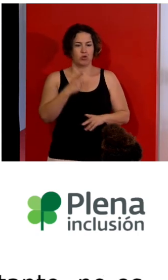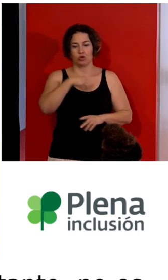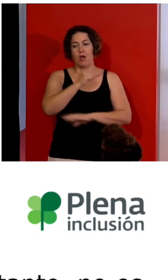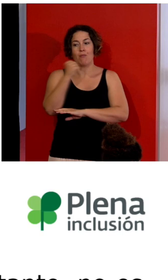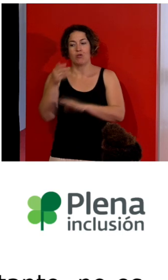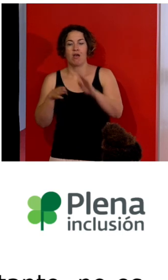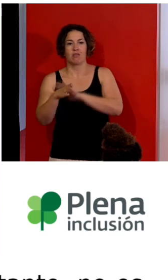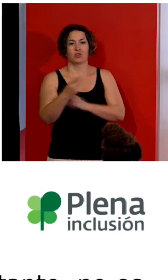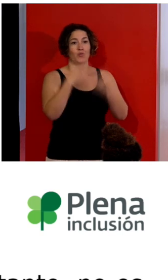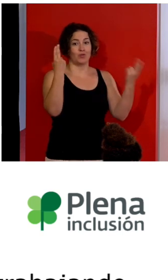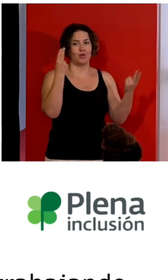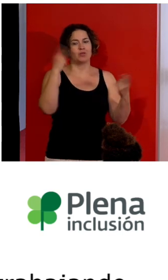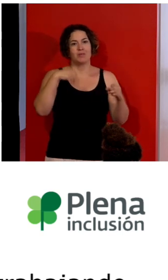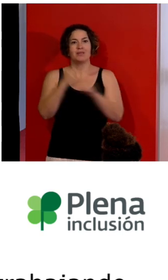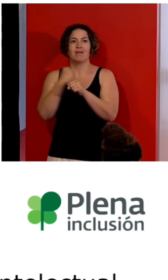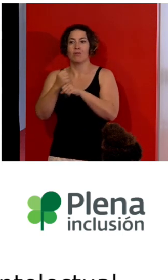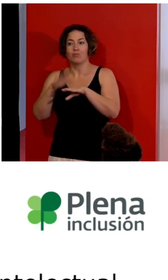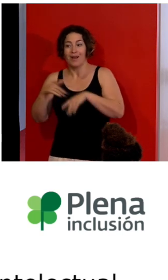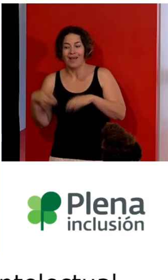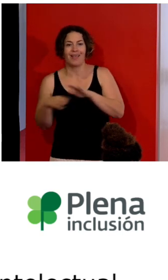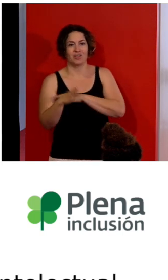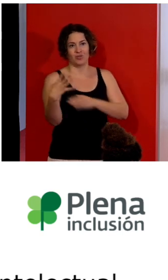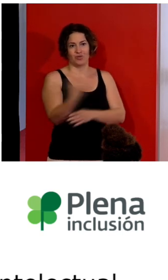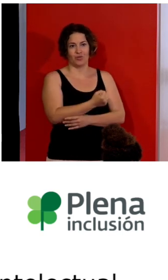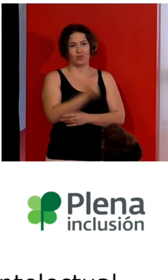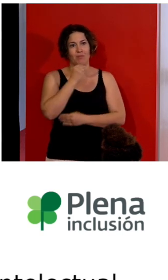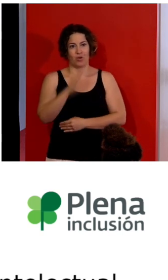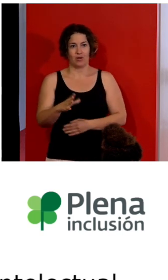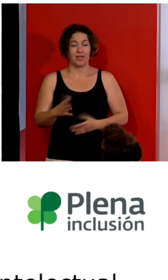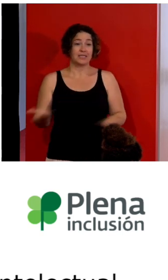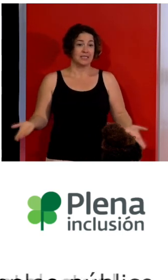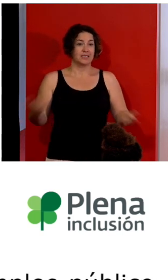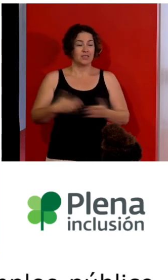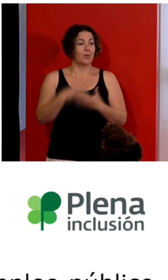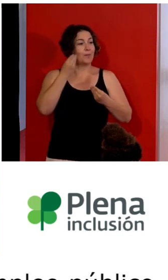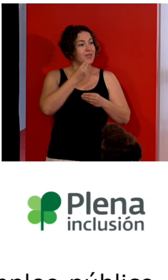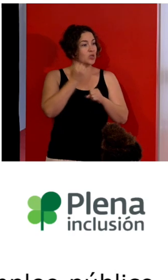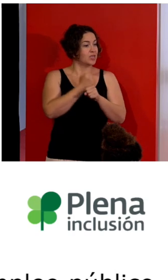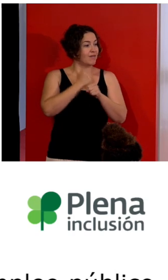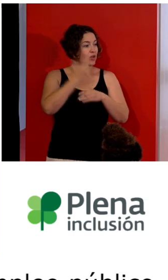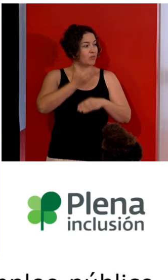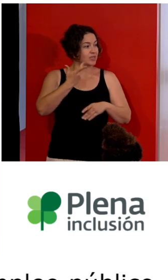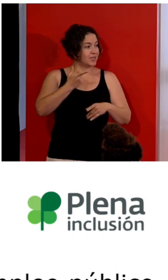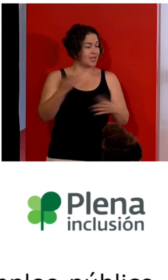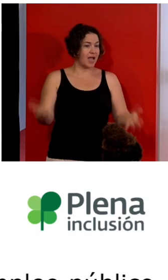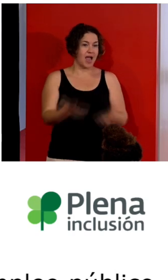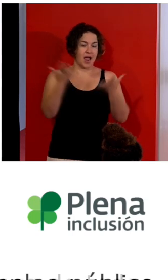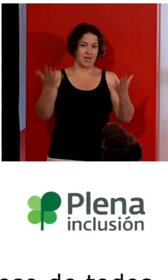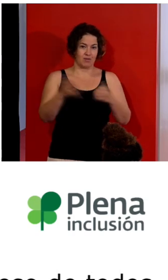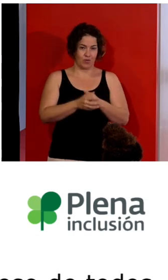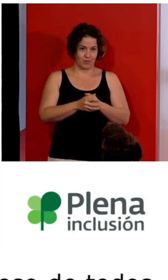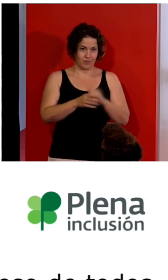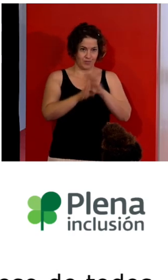acceso al empleo público, sino que estamos trabajando para que el acceso de todos sea mejor. Así que yo creo que es un trabajo importante y os animo a que sigáis adelante